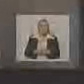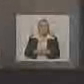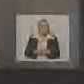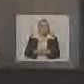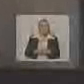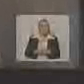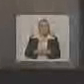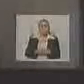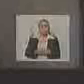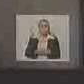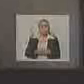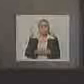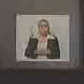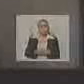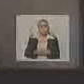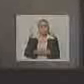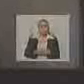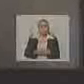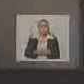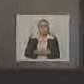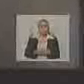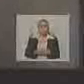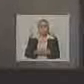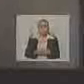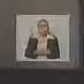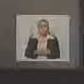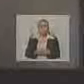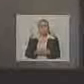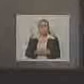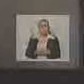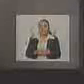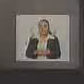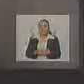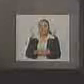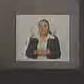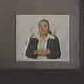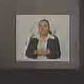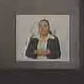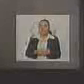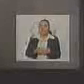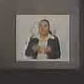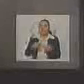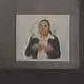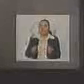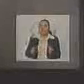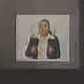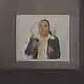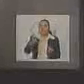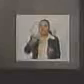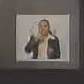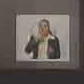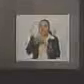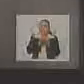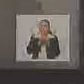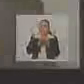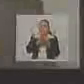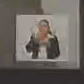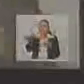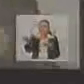pública, desarrollo urbano y servicios. El candidato Jesús Porfirio González Mal tiene el uso de la voz.